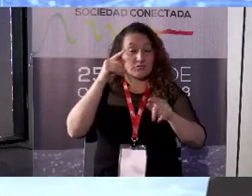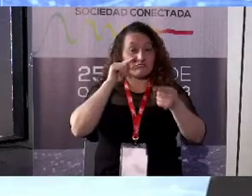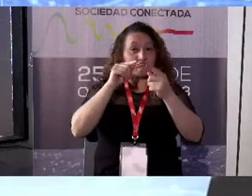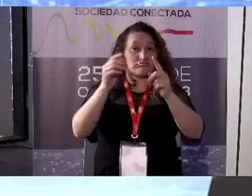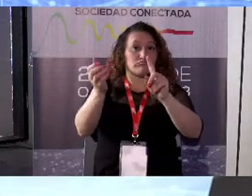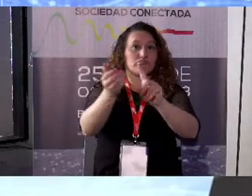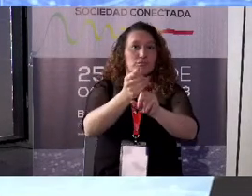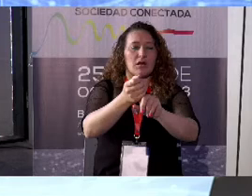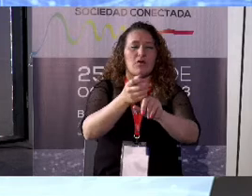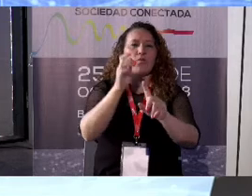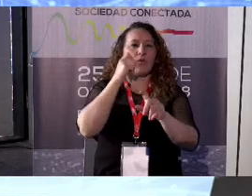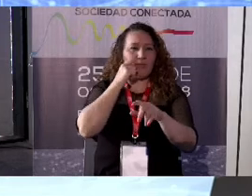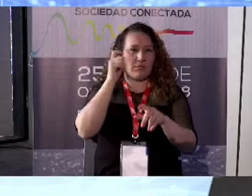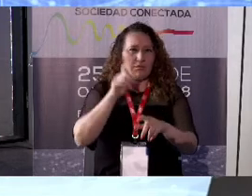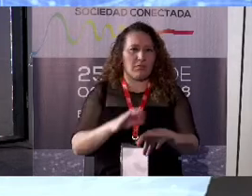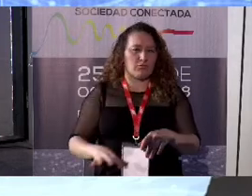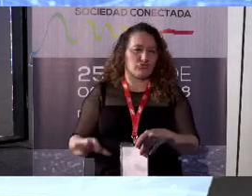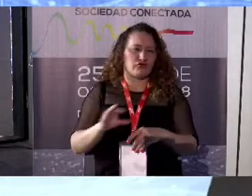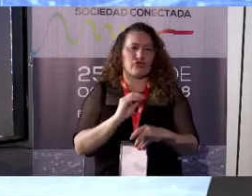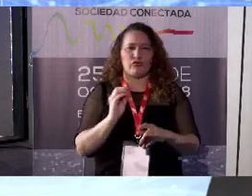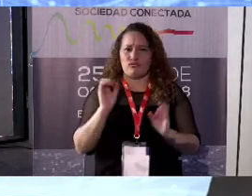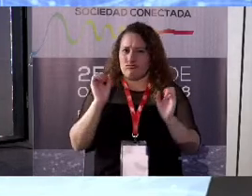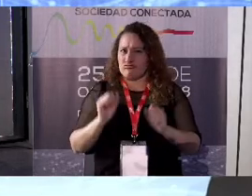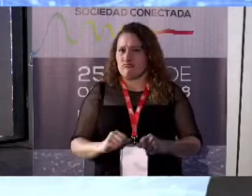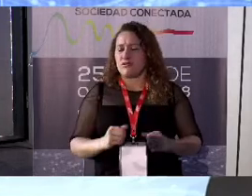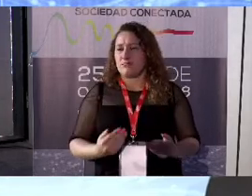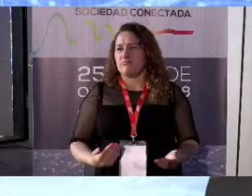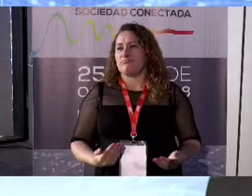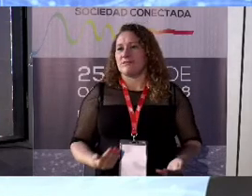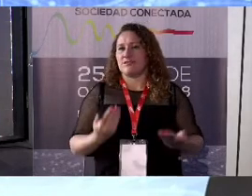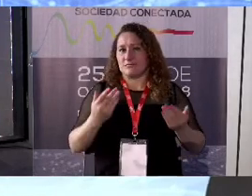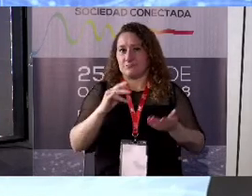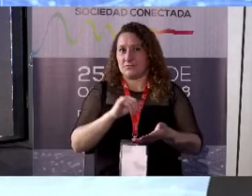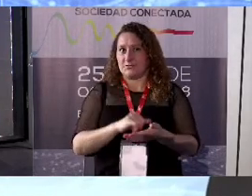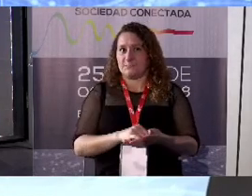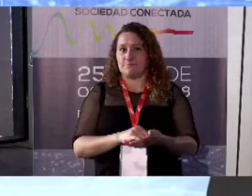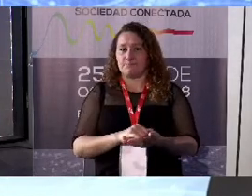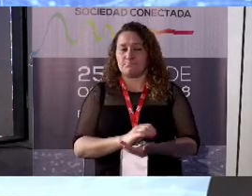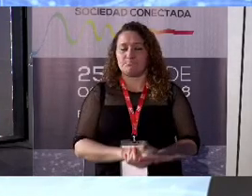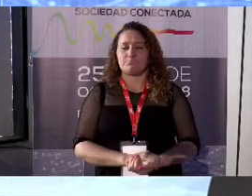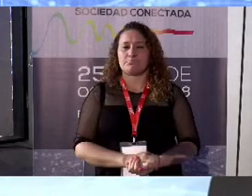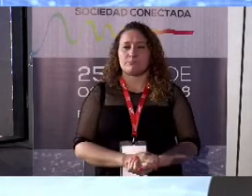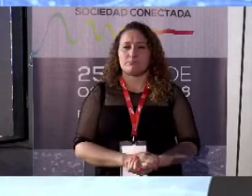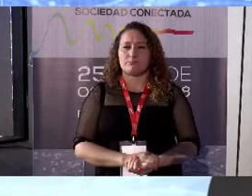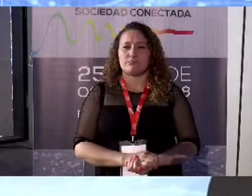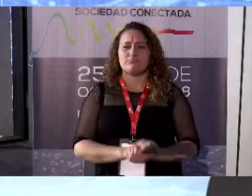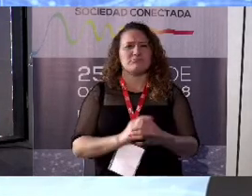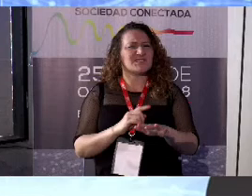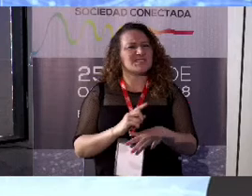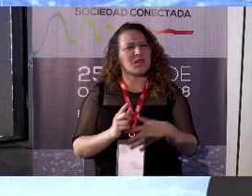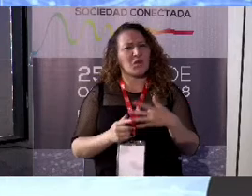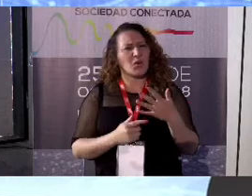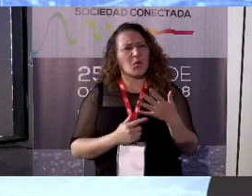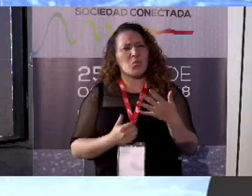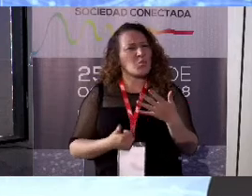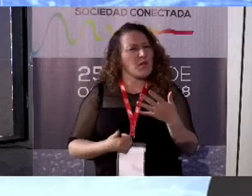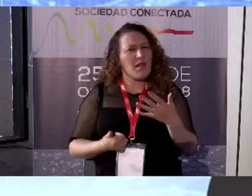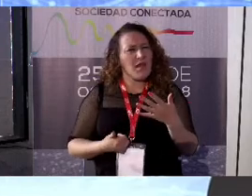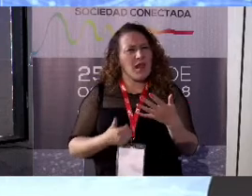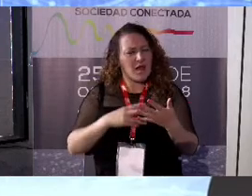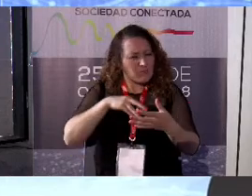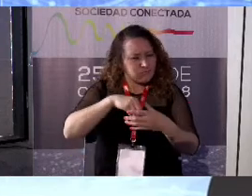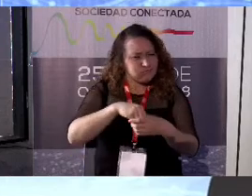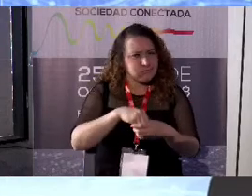humanidad tenga el beneficio que se espera que tengan en los cinco elementos fundamentales son